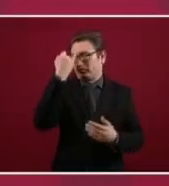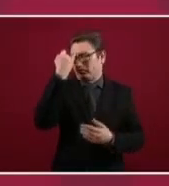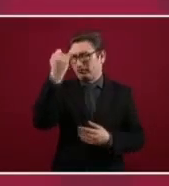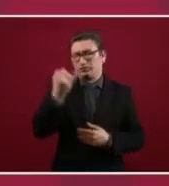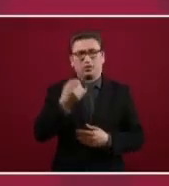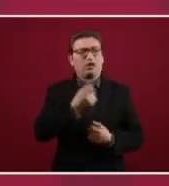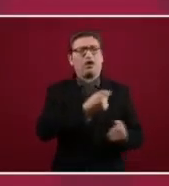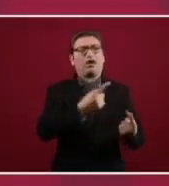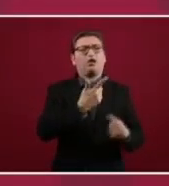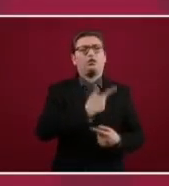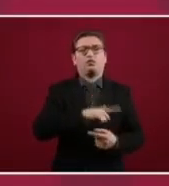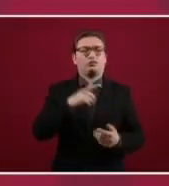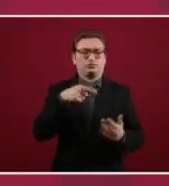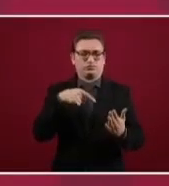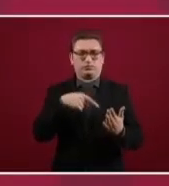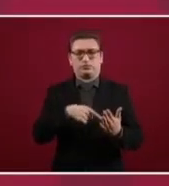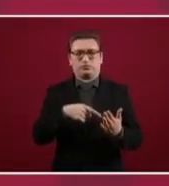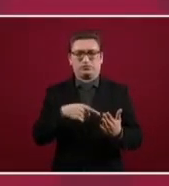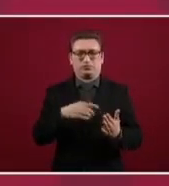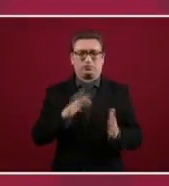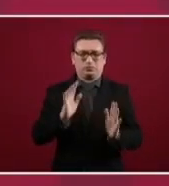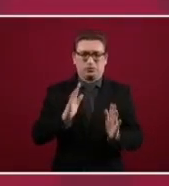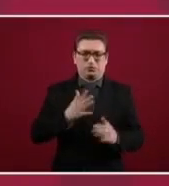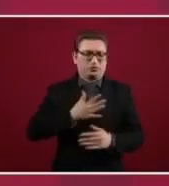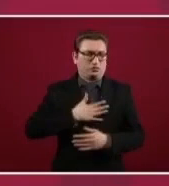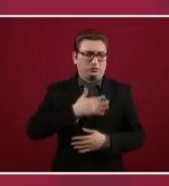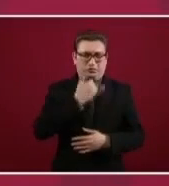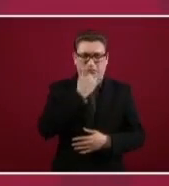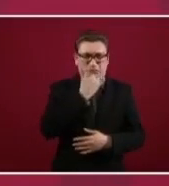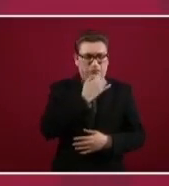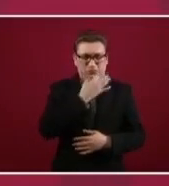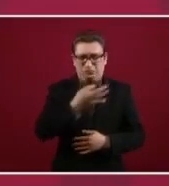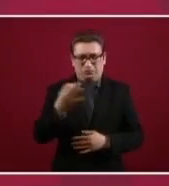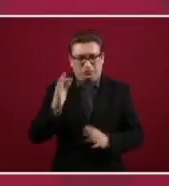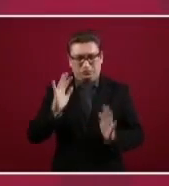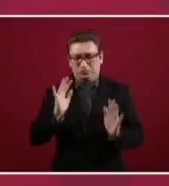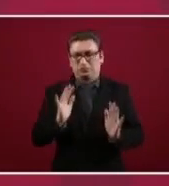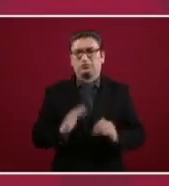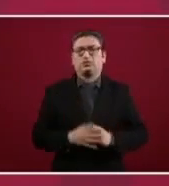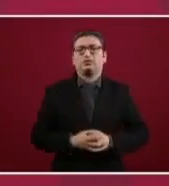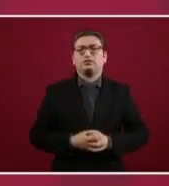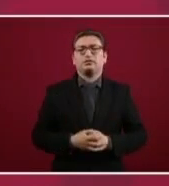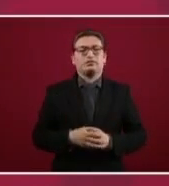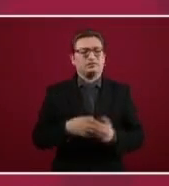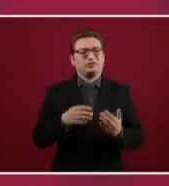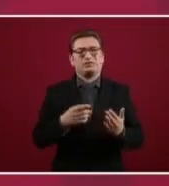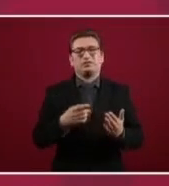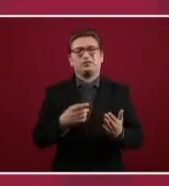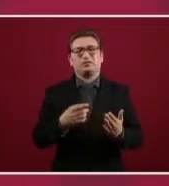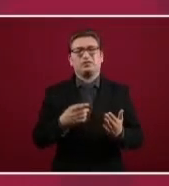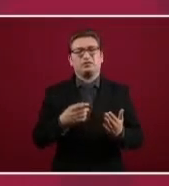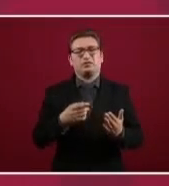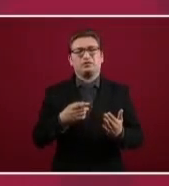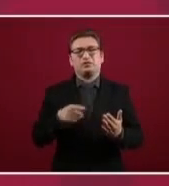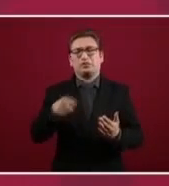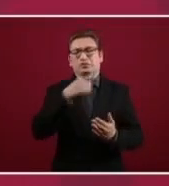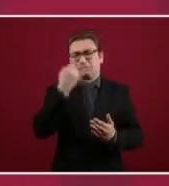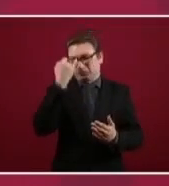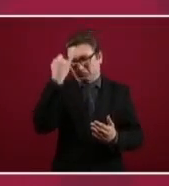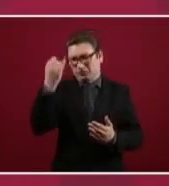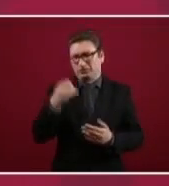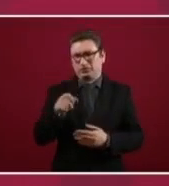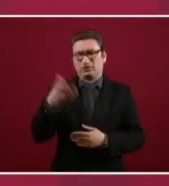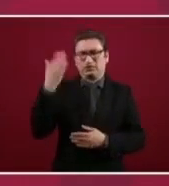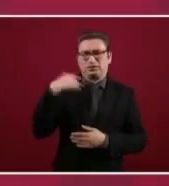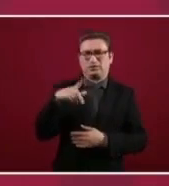les guste pero ofrezco disculpas por anticipado lo grande de la sal o